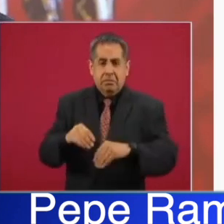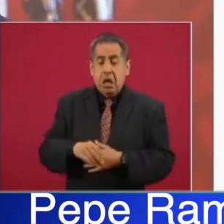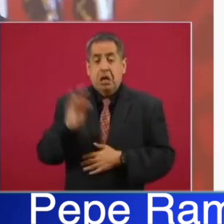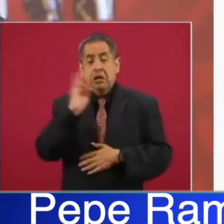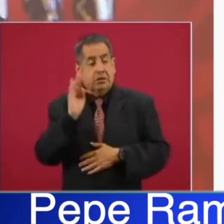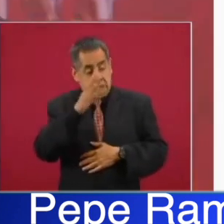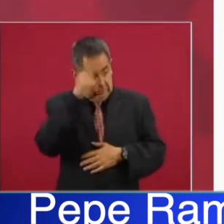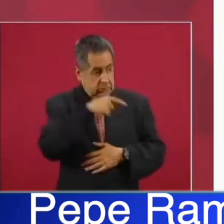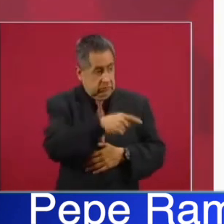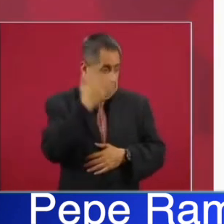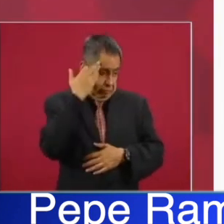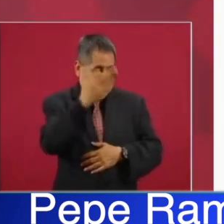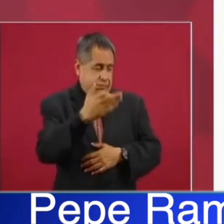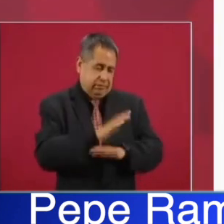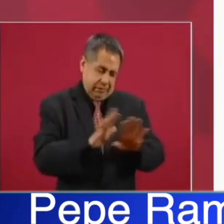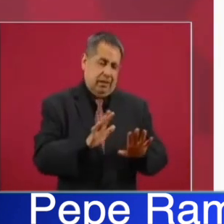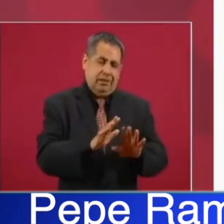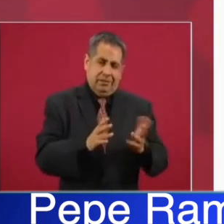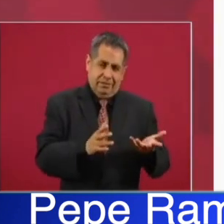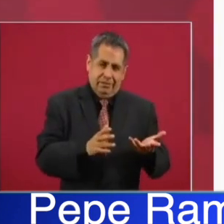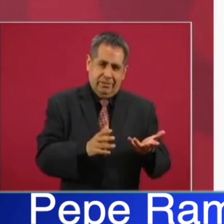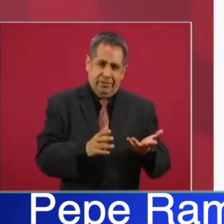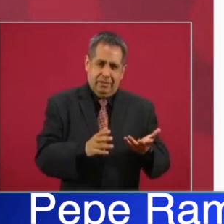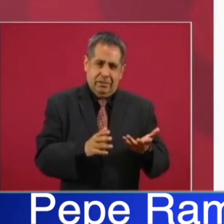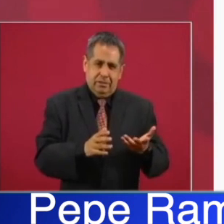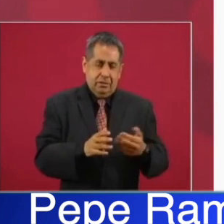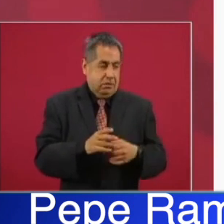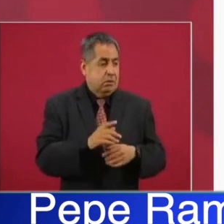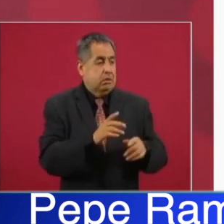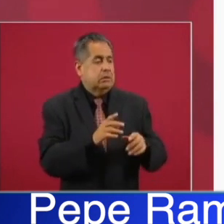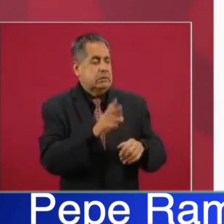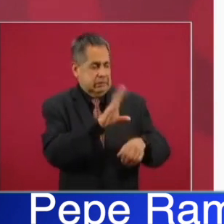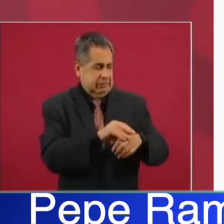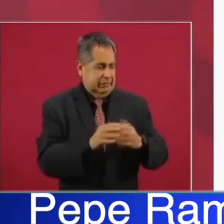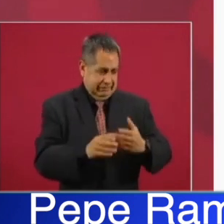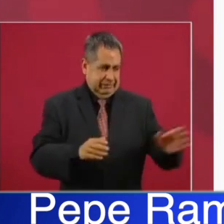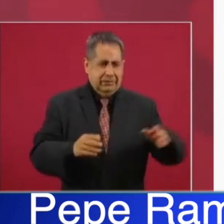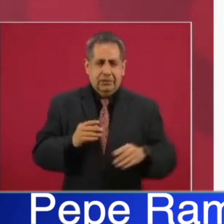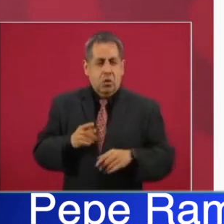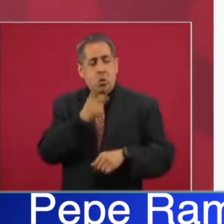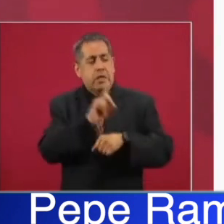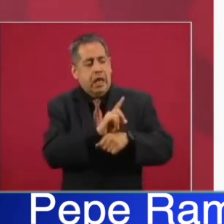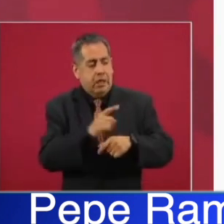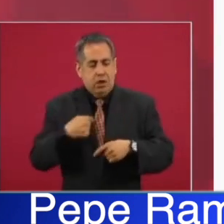ellos. Bueno, ya llevan ustedes bastante tiempo ahí. Nada más vamos a querer una